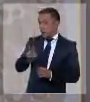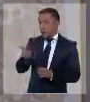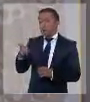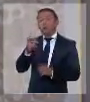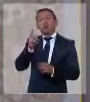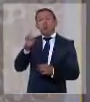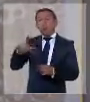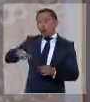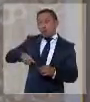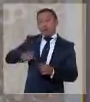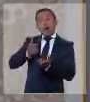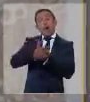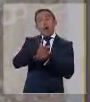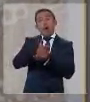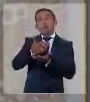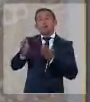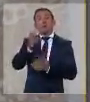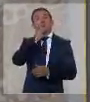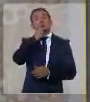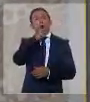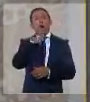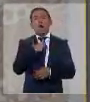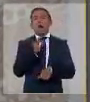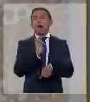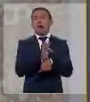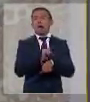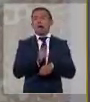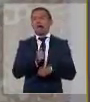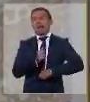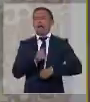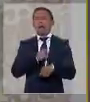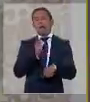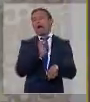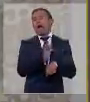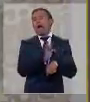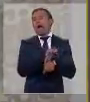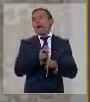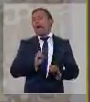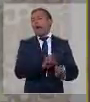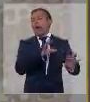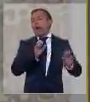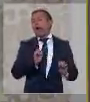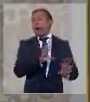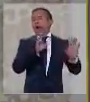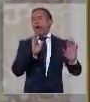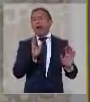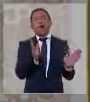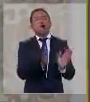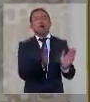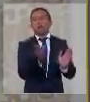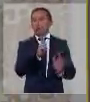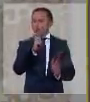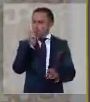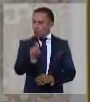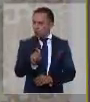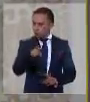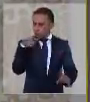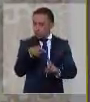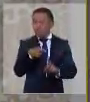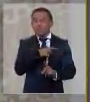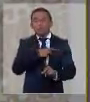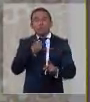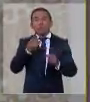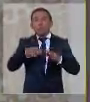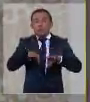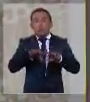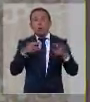hijos. Punto. Y aquí los que me están escuchando, mexicanos, tenemos que cambiar nuestra actitud como padres de familia y ayudarle al maestro. Hay que